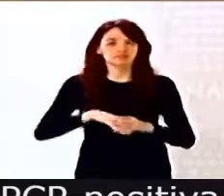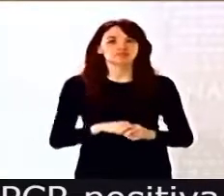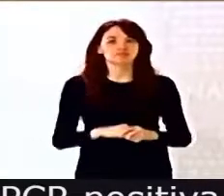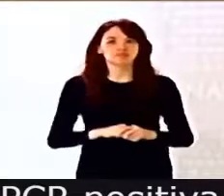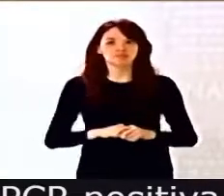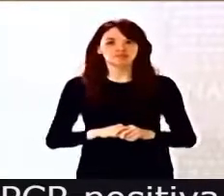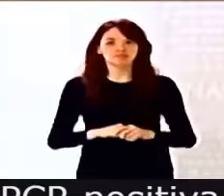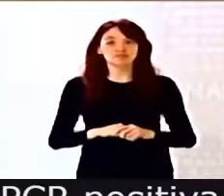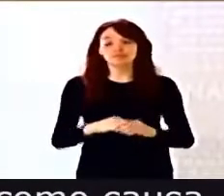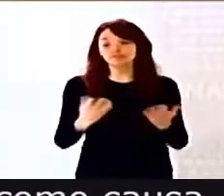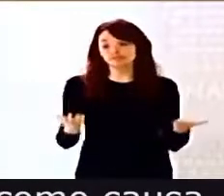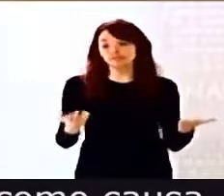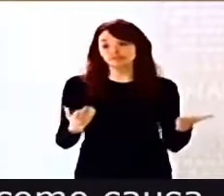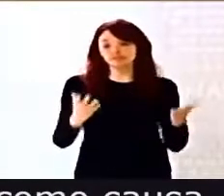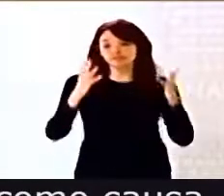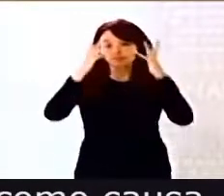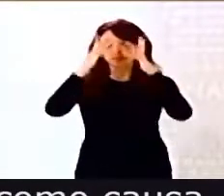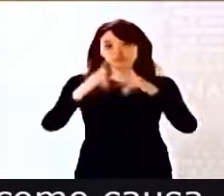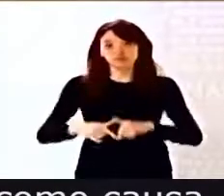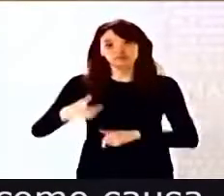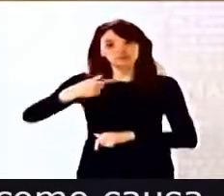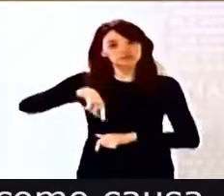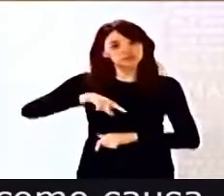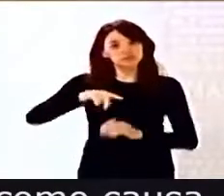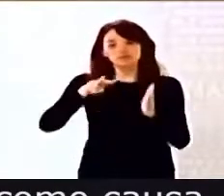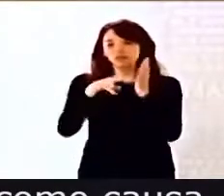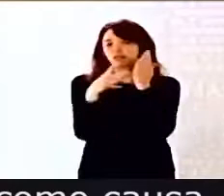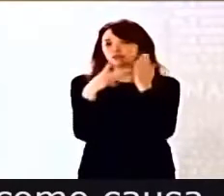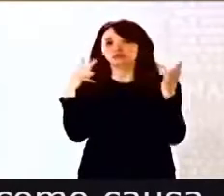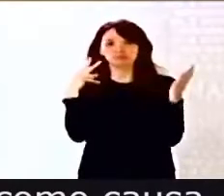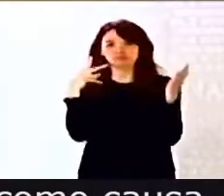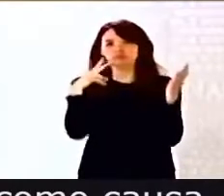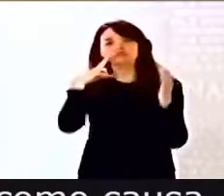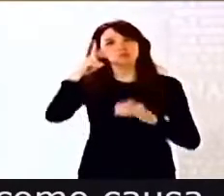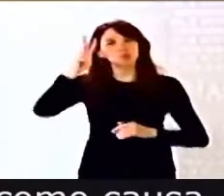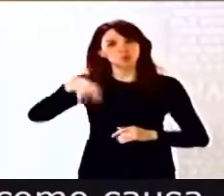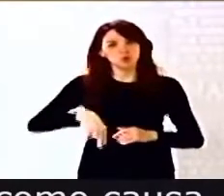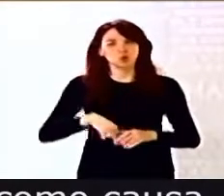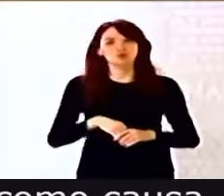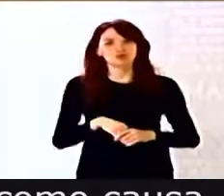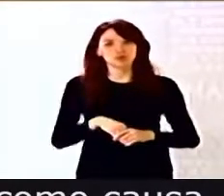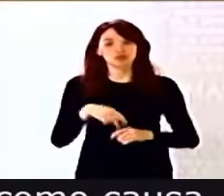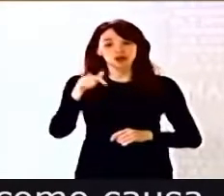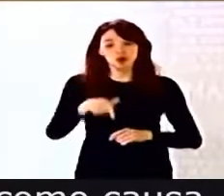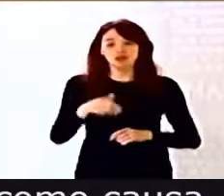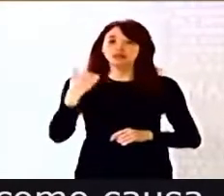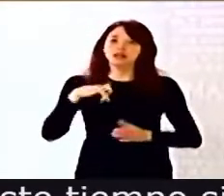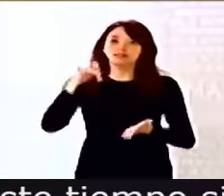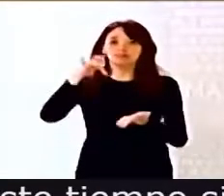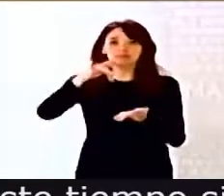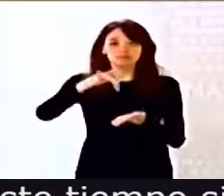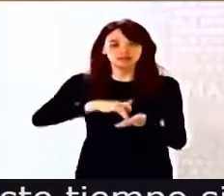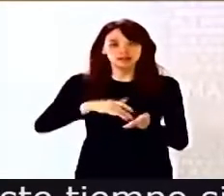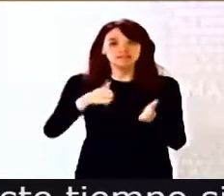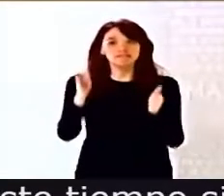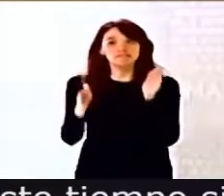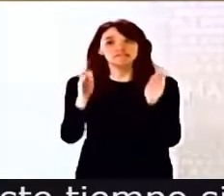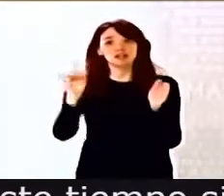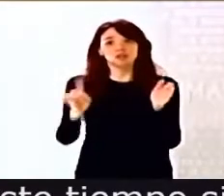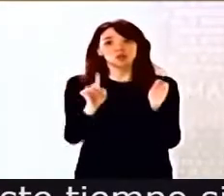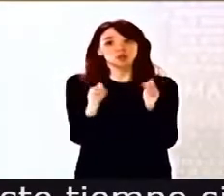COVID-19. Y eso hemos sido muy transparentes durante todo este tiempo. Si hoy alcanzamos la fase 1 es porque hemos